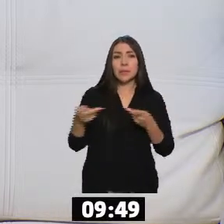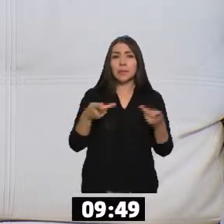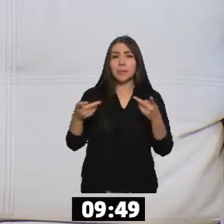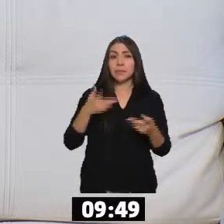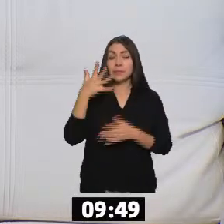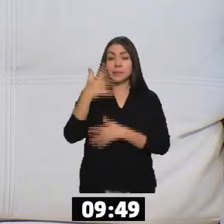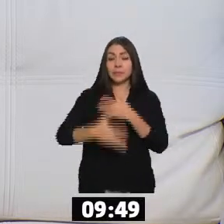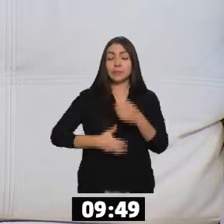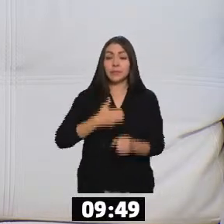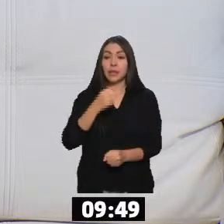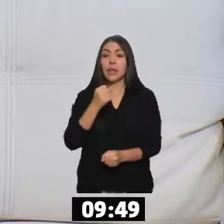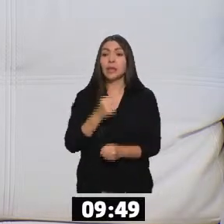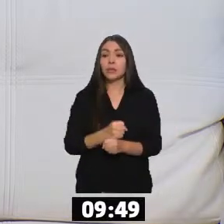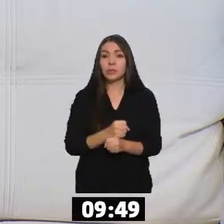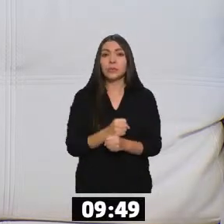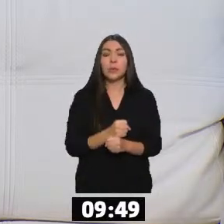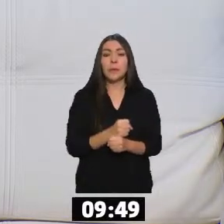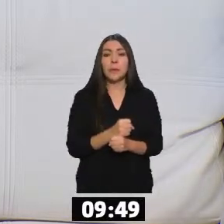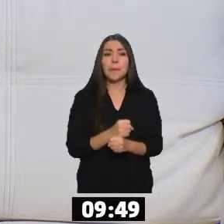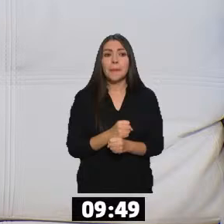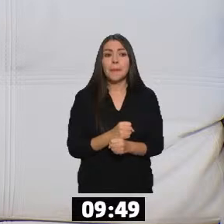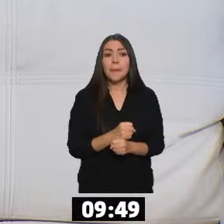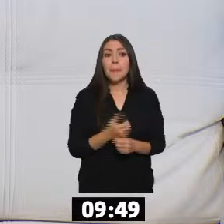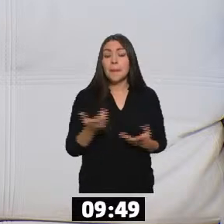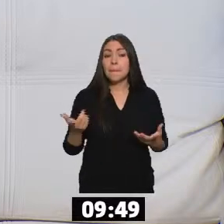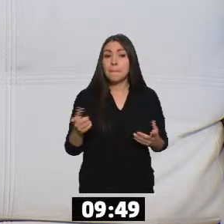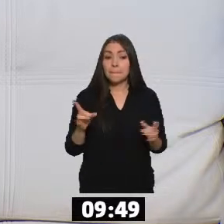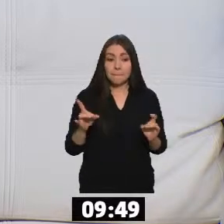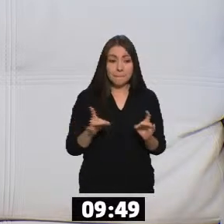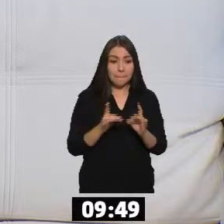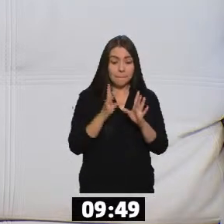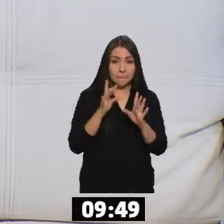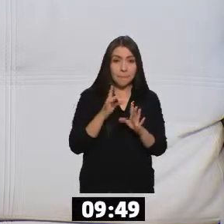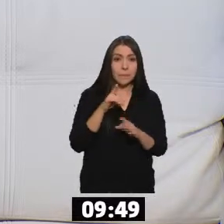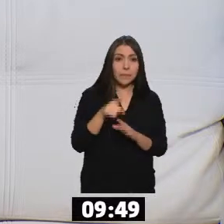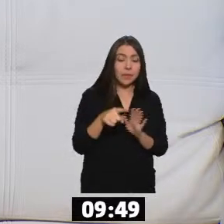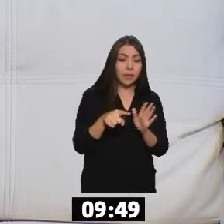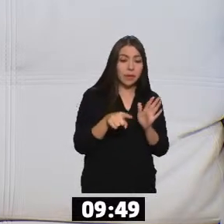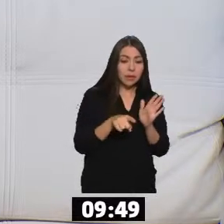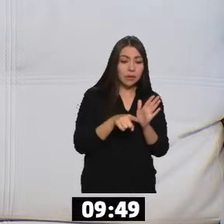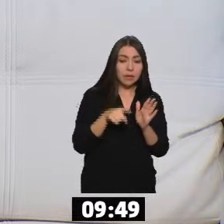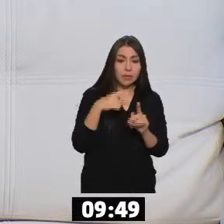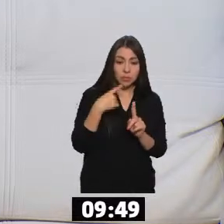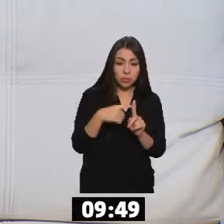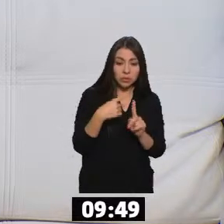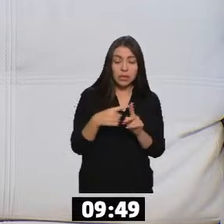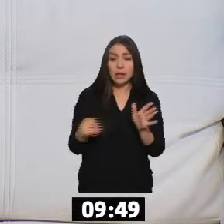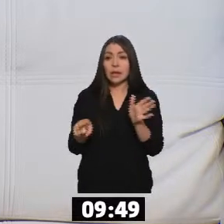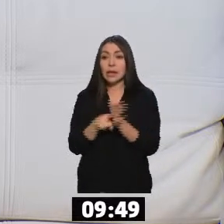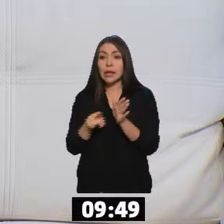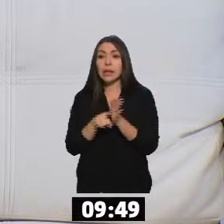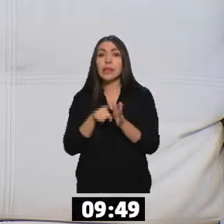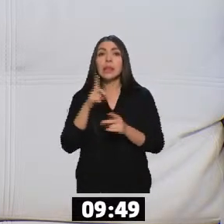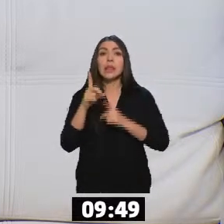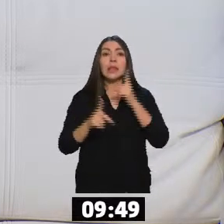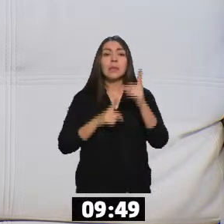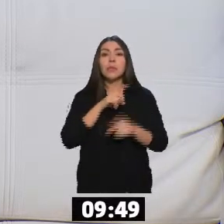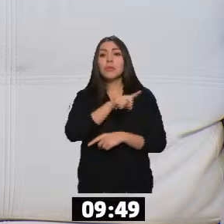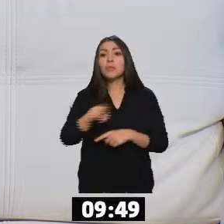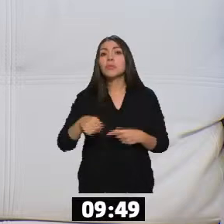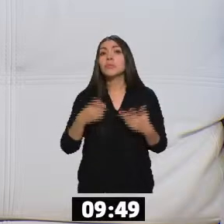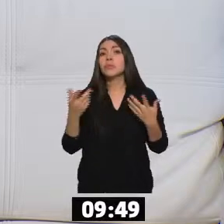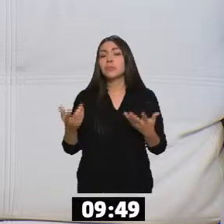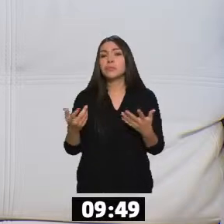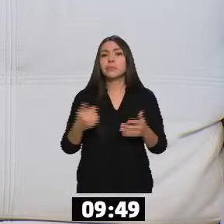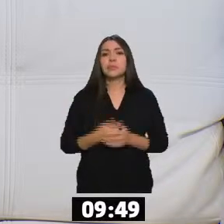de cuentas Fueron 5 años de preparación, afectaron de manera positiva o negativa el desempeño de los atletas. Al final de cuentas Para mí que